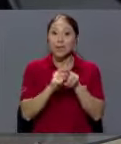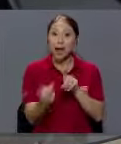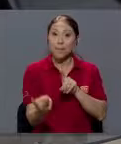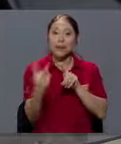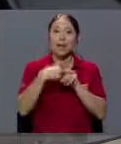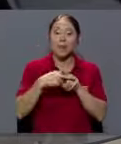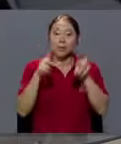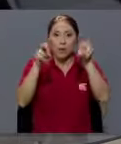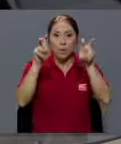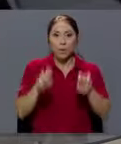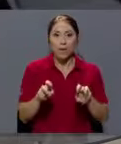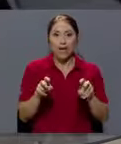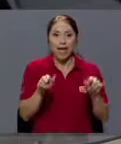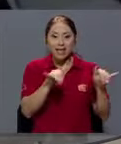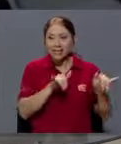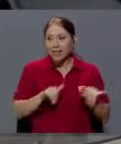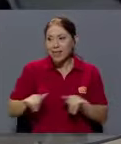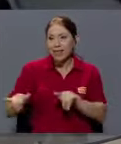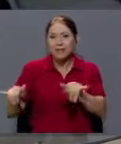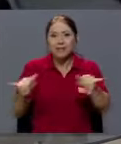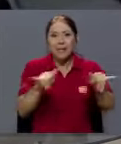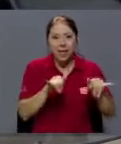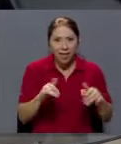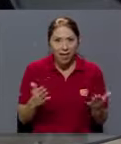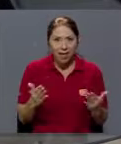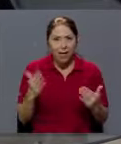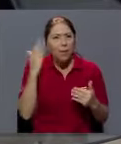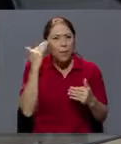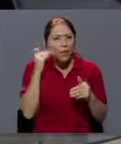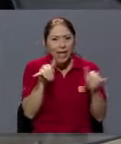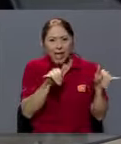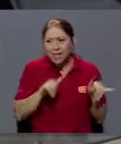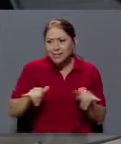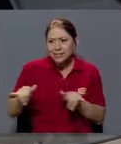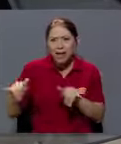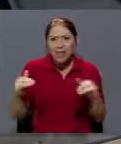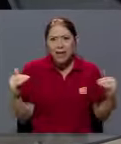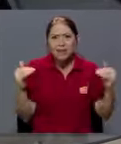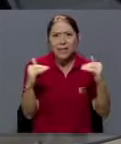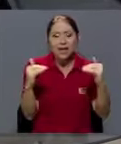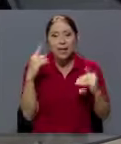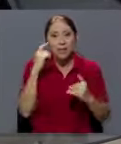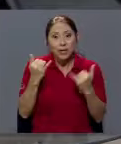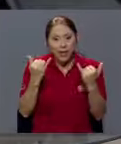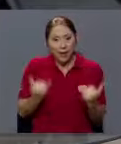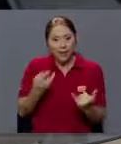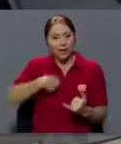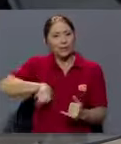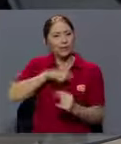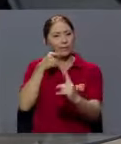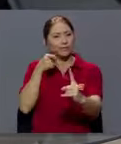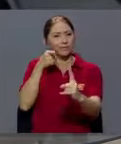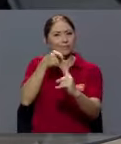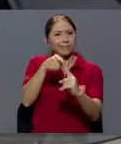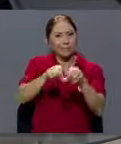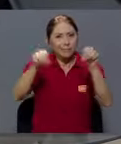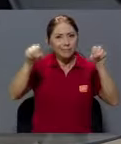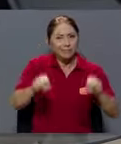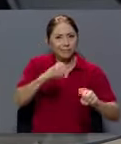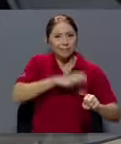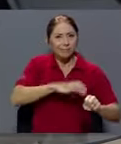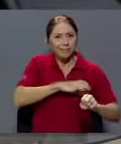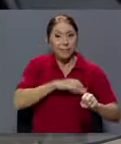también aplicamos una prueba estandarizada. ¿Por qué estandarizada? Porque ahora más que nunca apuntamos a sistemas de